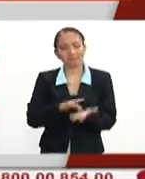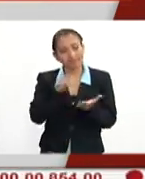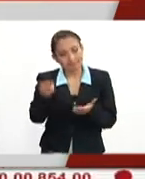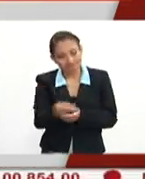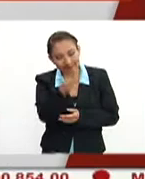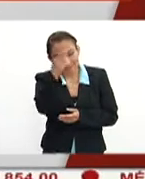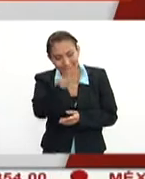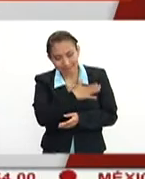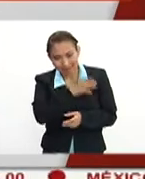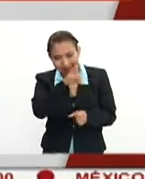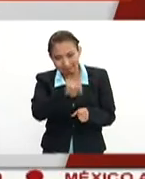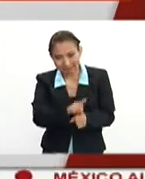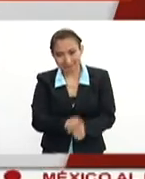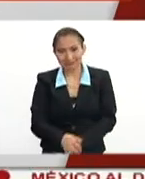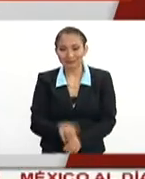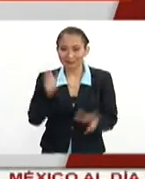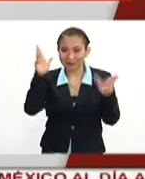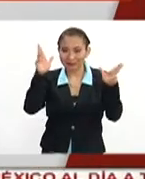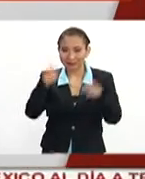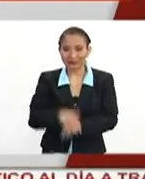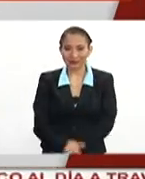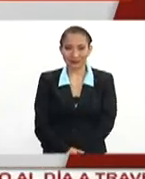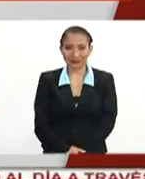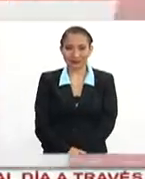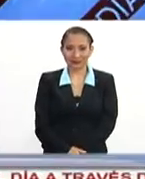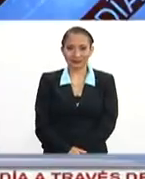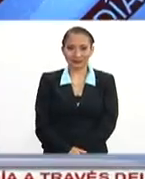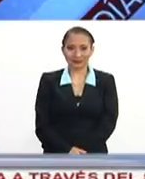Gracias a ustedes, muy buenos días, saludos.